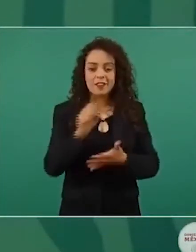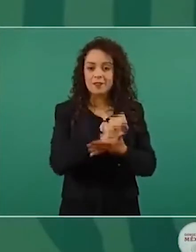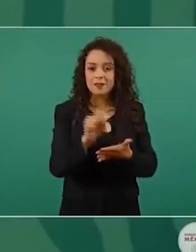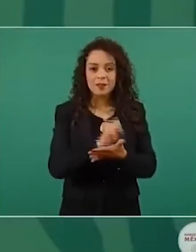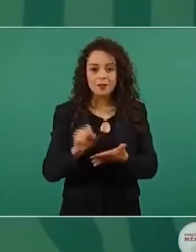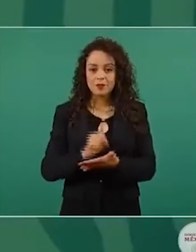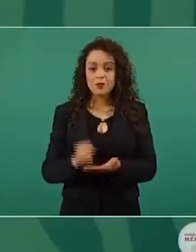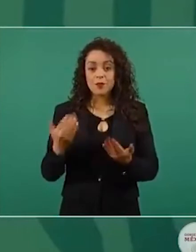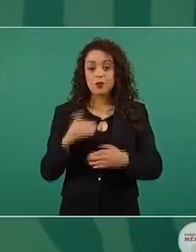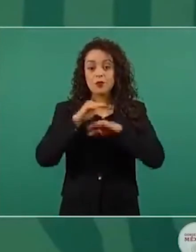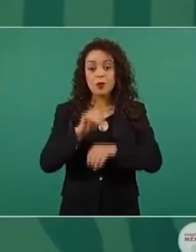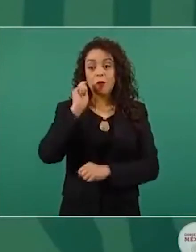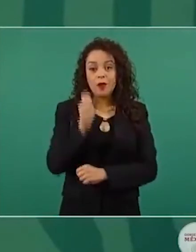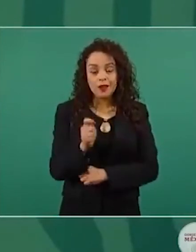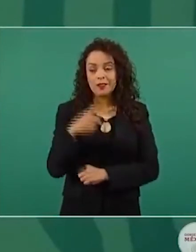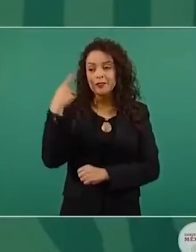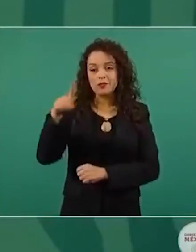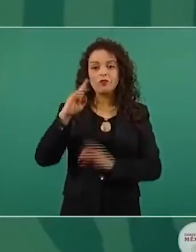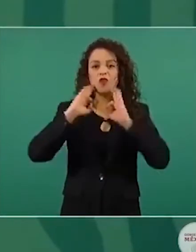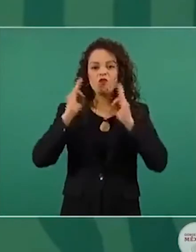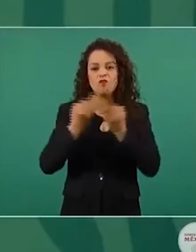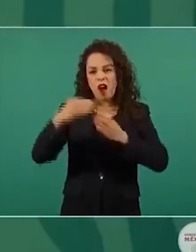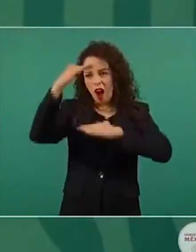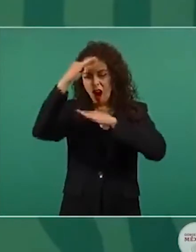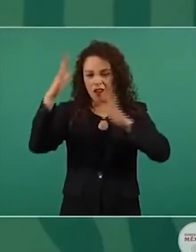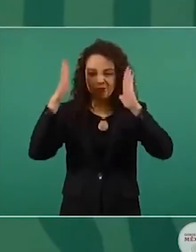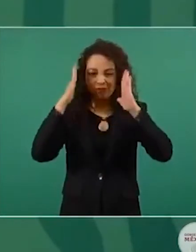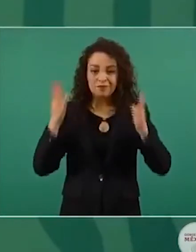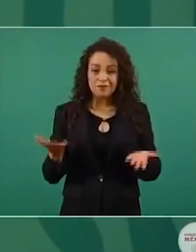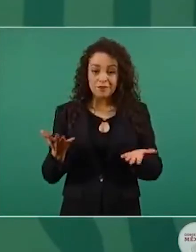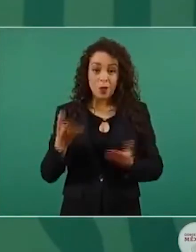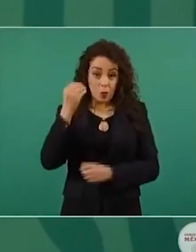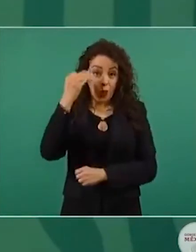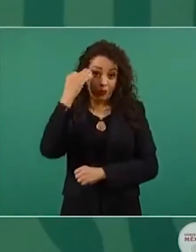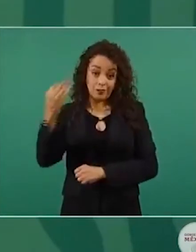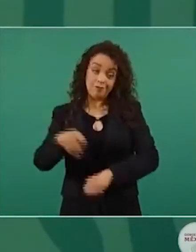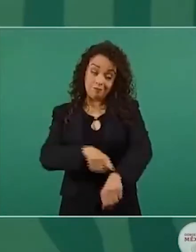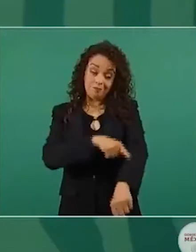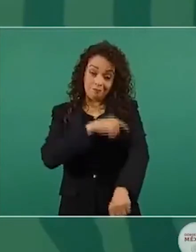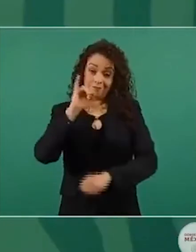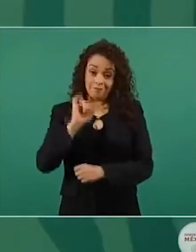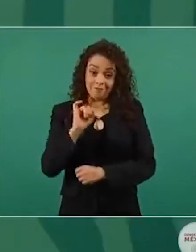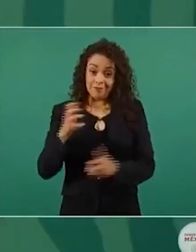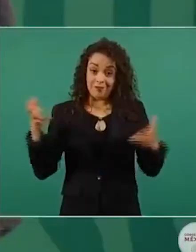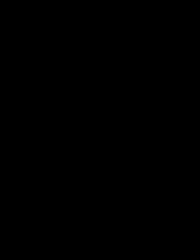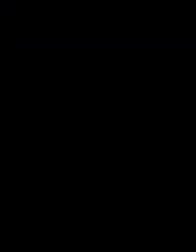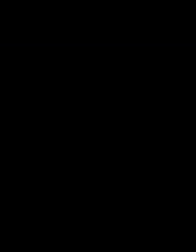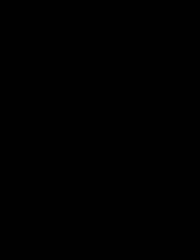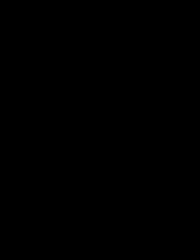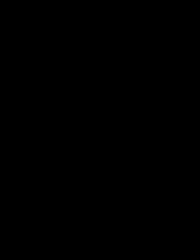sobre el pensamiento conservador, que me va a entretener, digo, me va a llevar tiempo hacerlo.